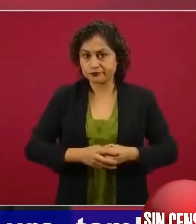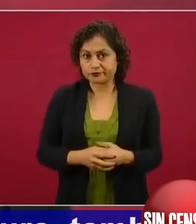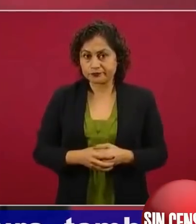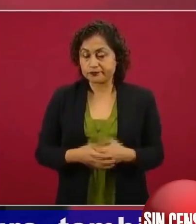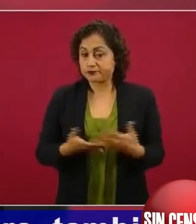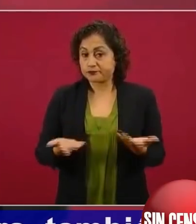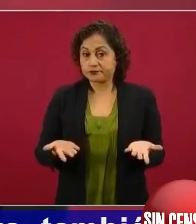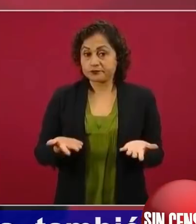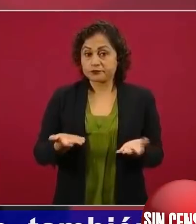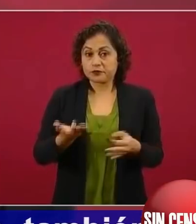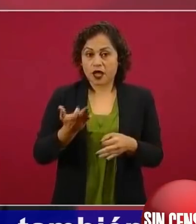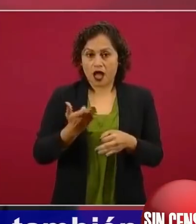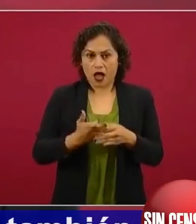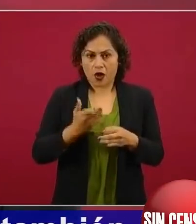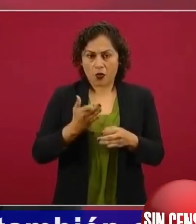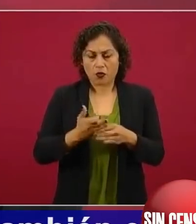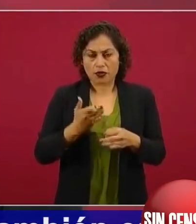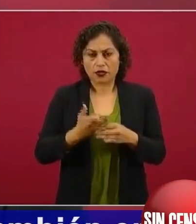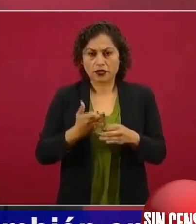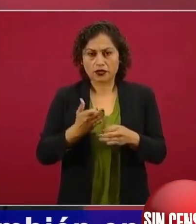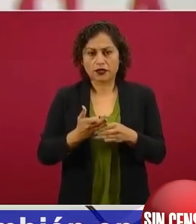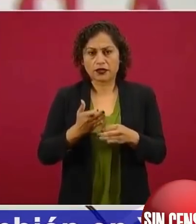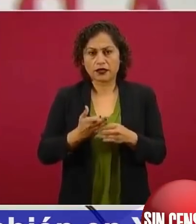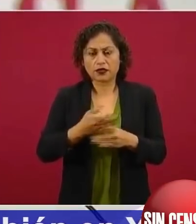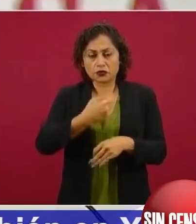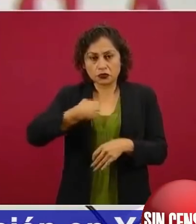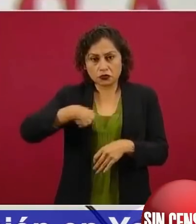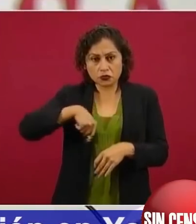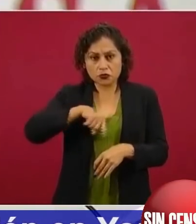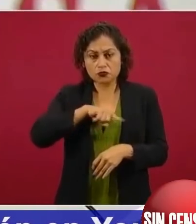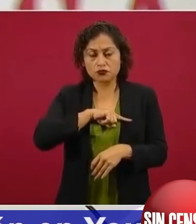No tenemos problema con